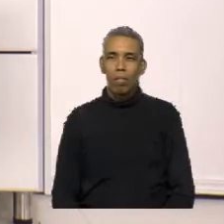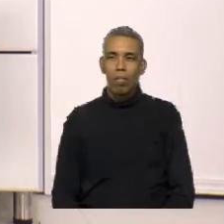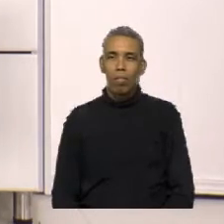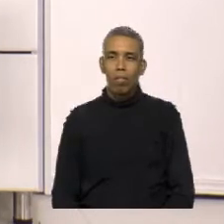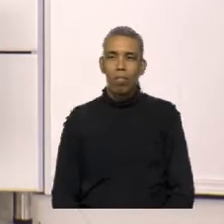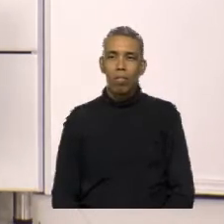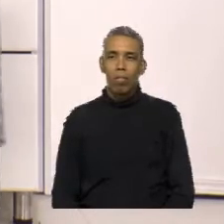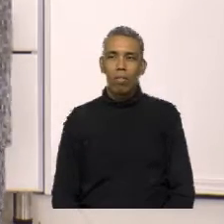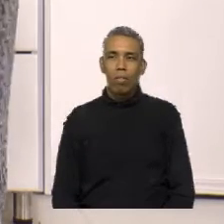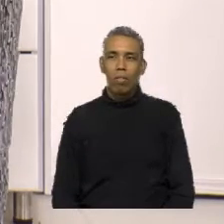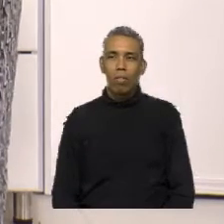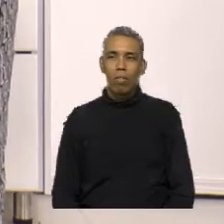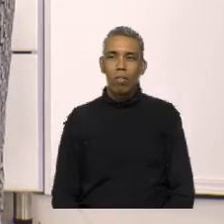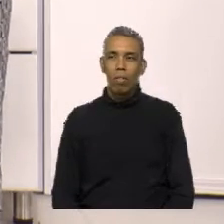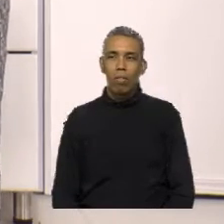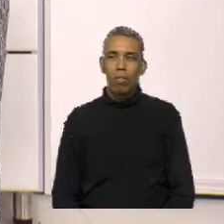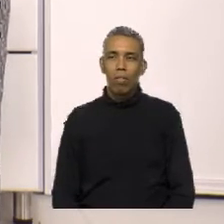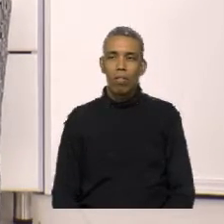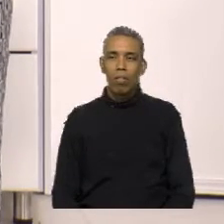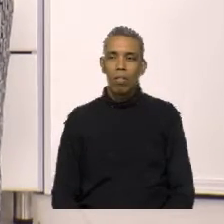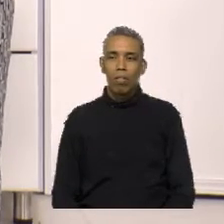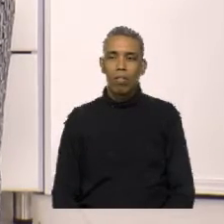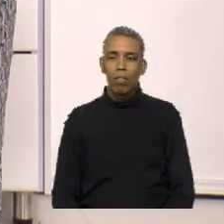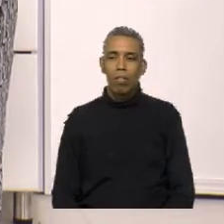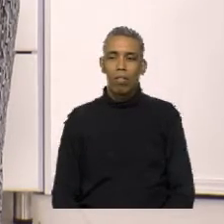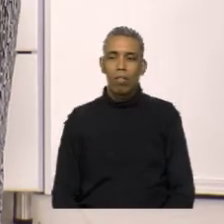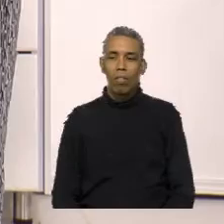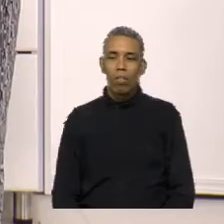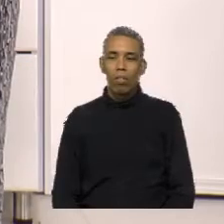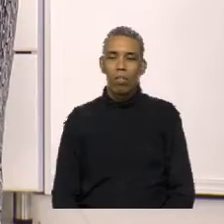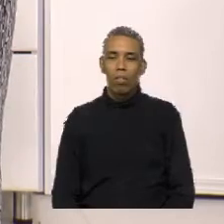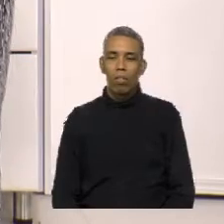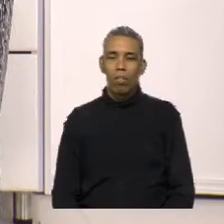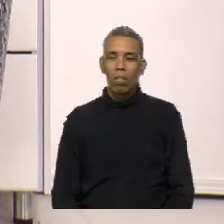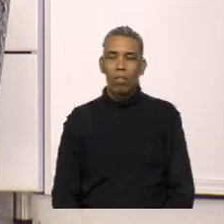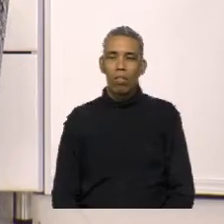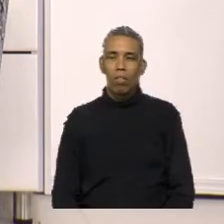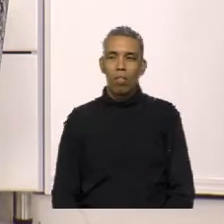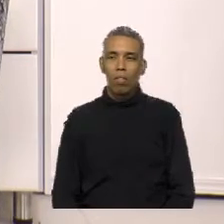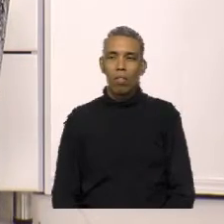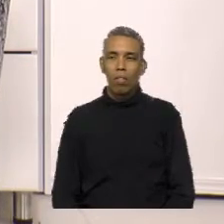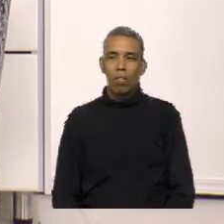Para emplatar. Y vamos a montar acá.